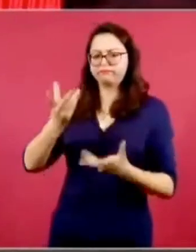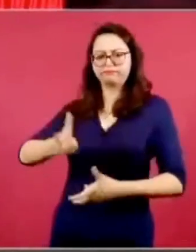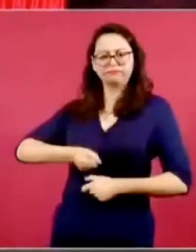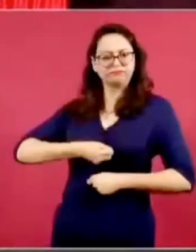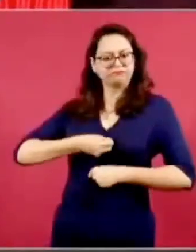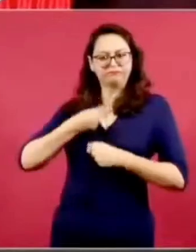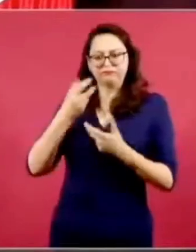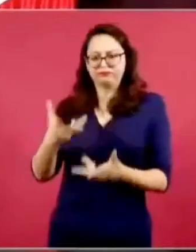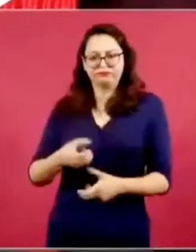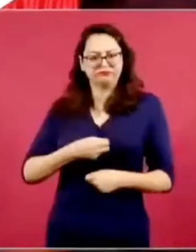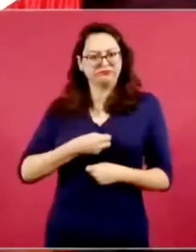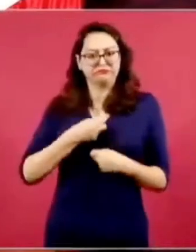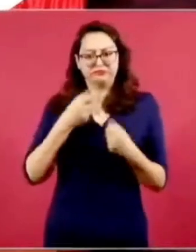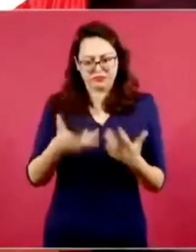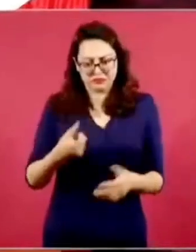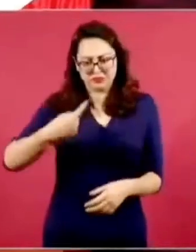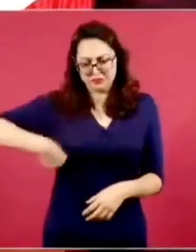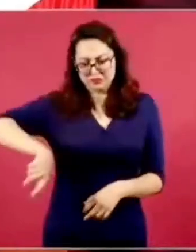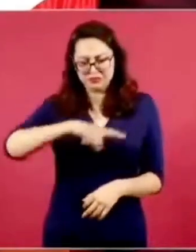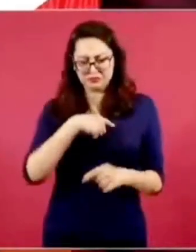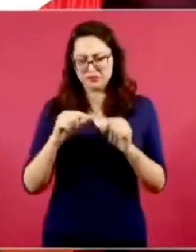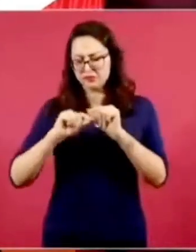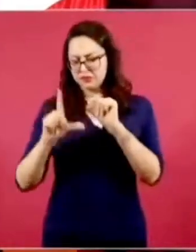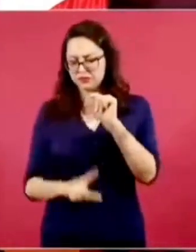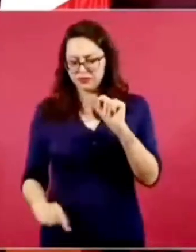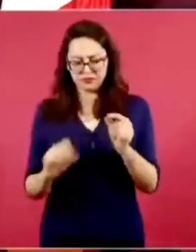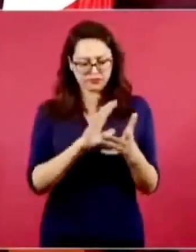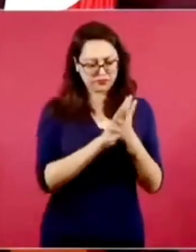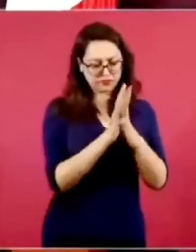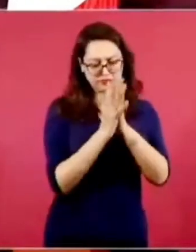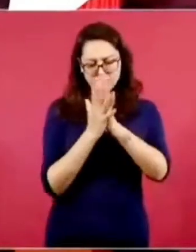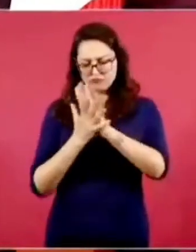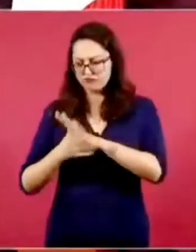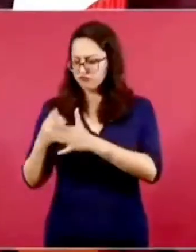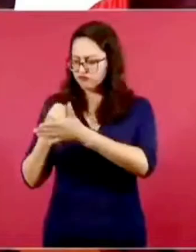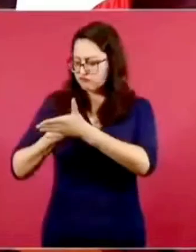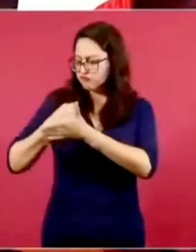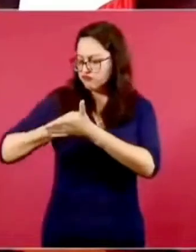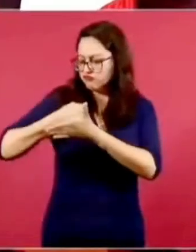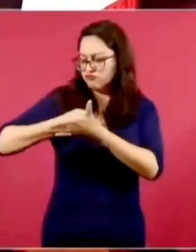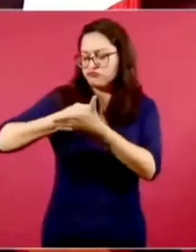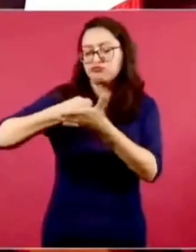Estamos llevando a cabo esta transformación y nos debemos de felicitar todos,